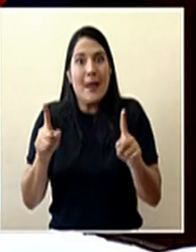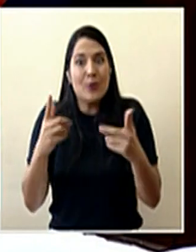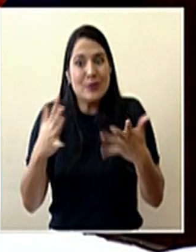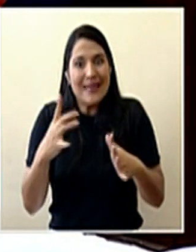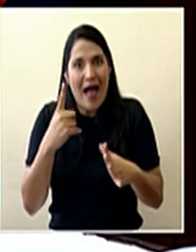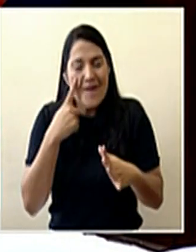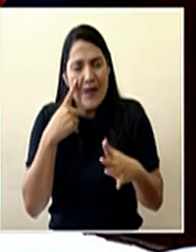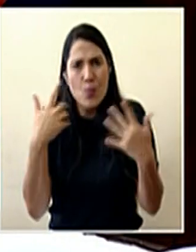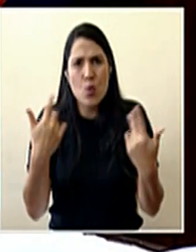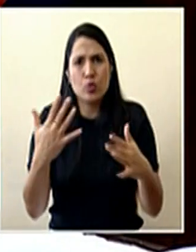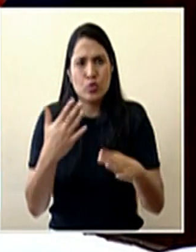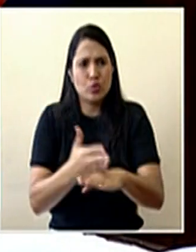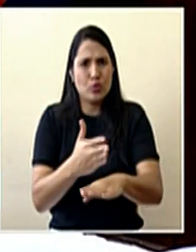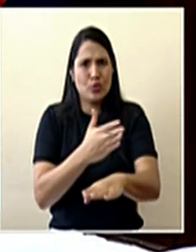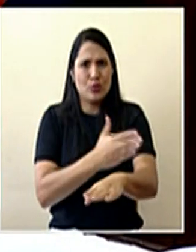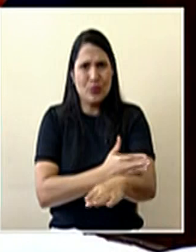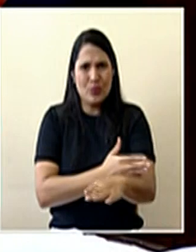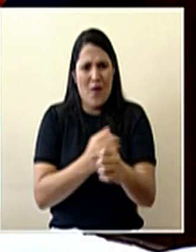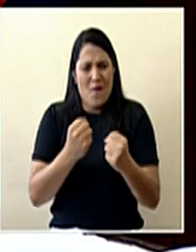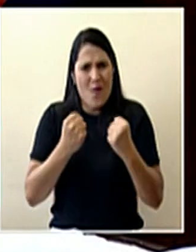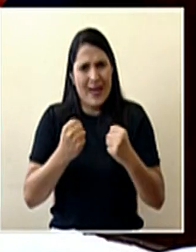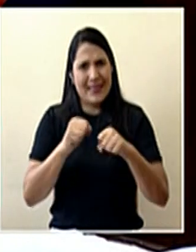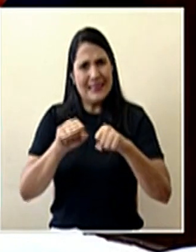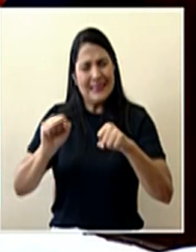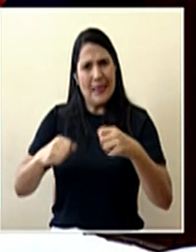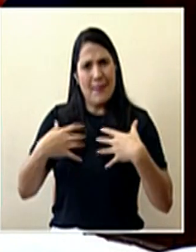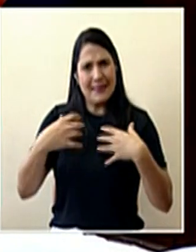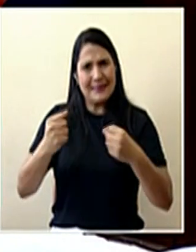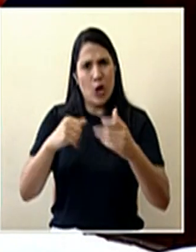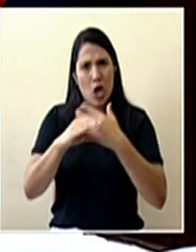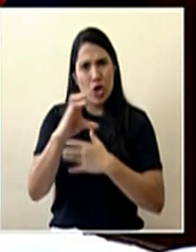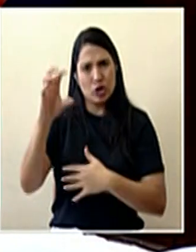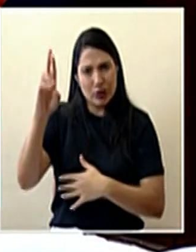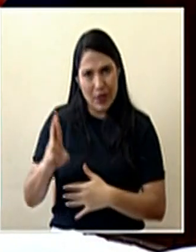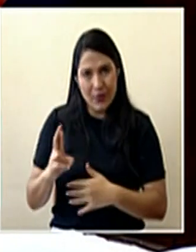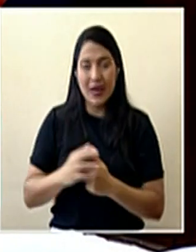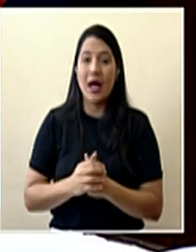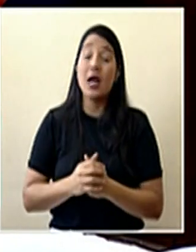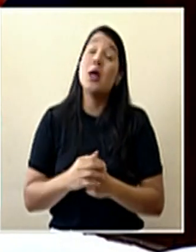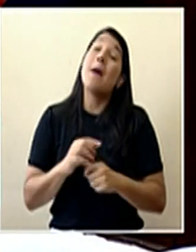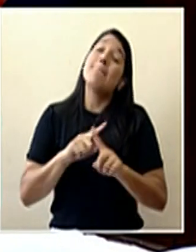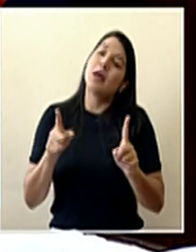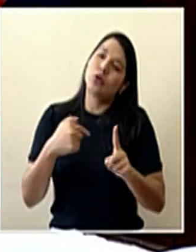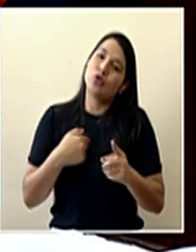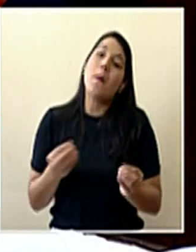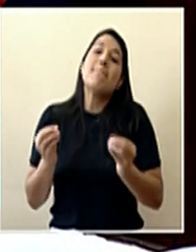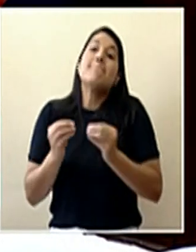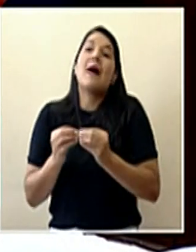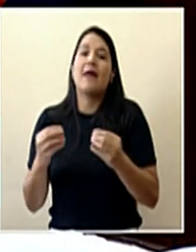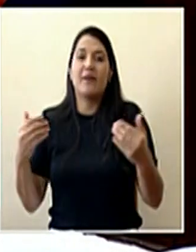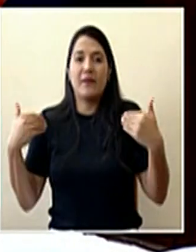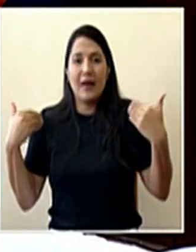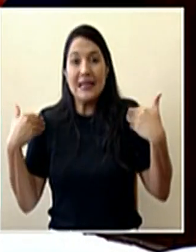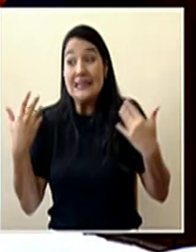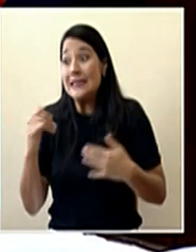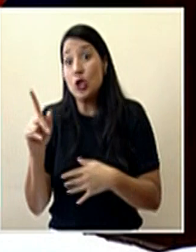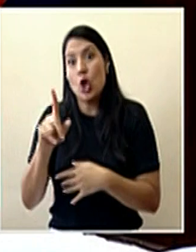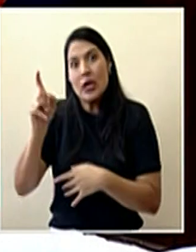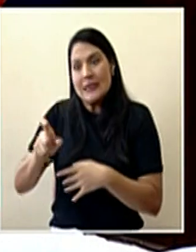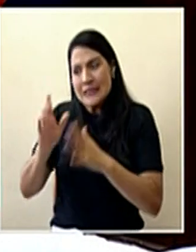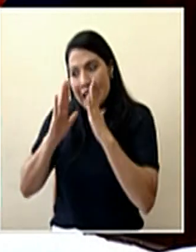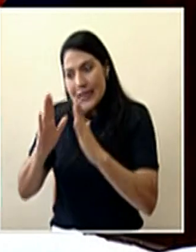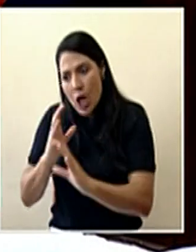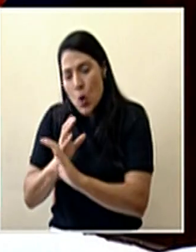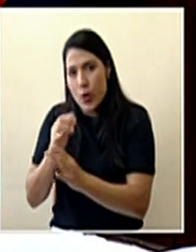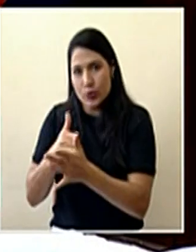sistema de salud costarricense. Pero yo me sentiría más feliz si nosotros no tuviéramos que tratar pacientes, si nosotros nos aseguráramos de que la gente no se